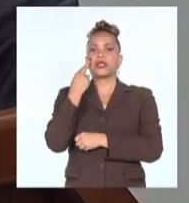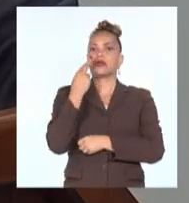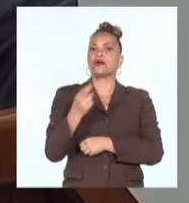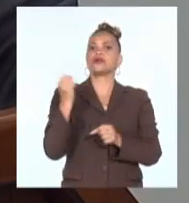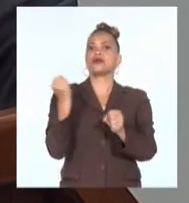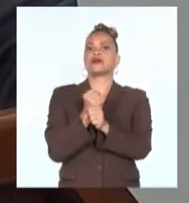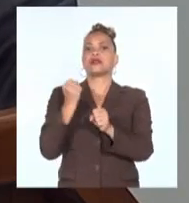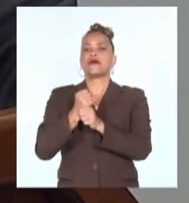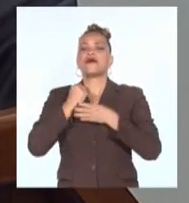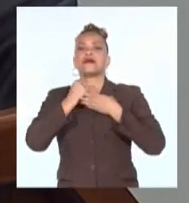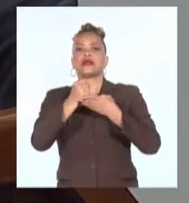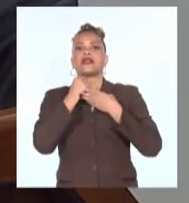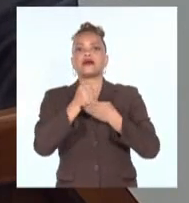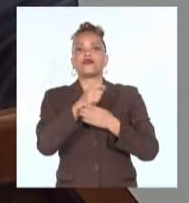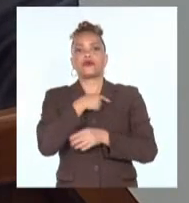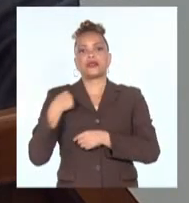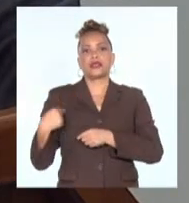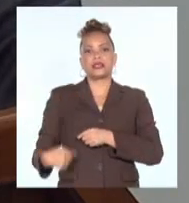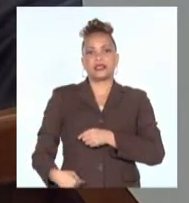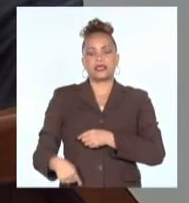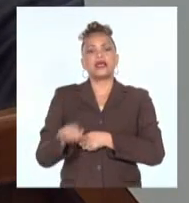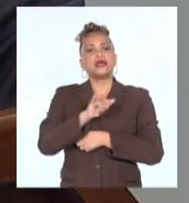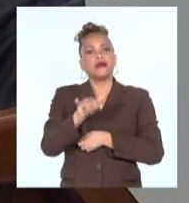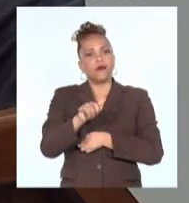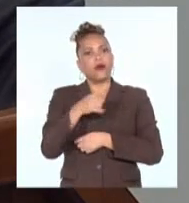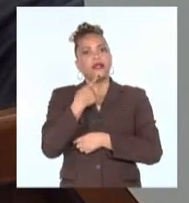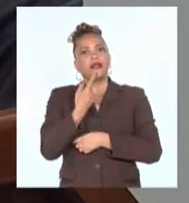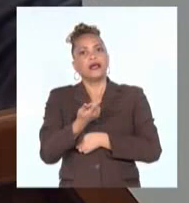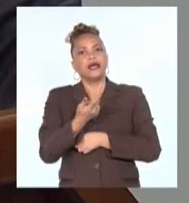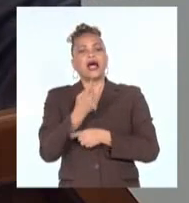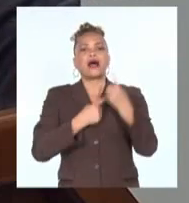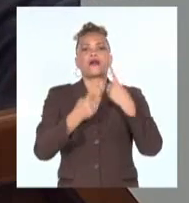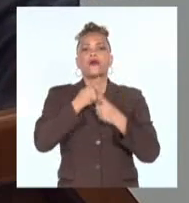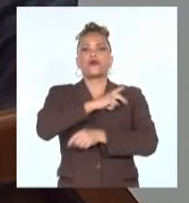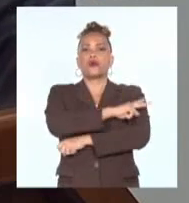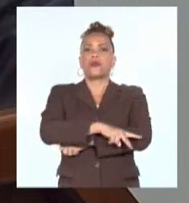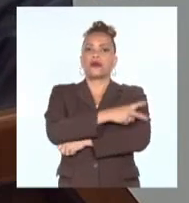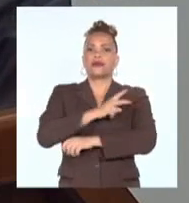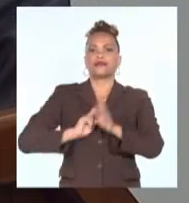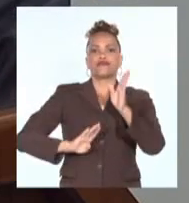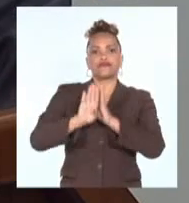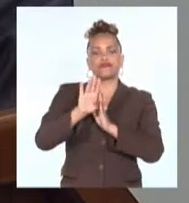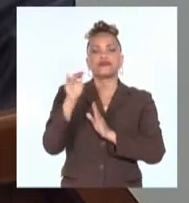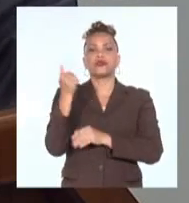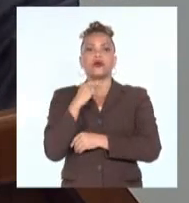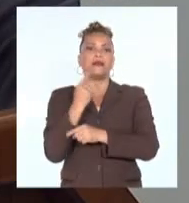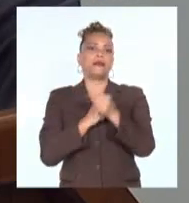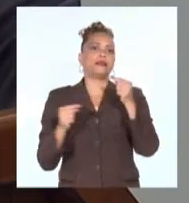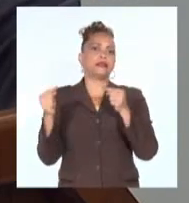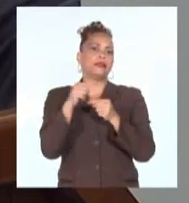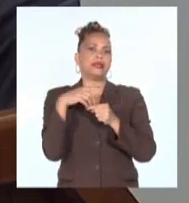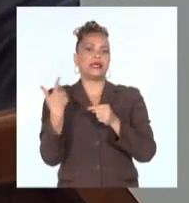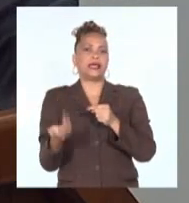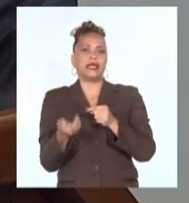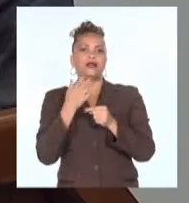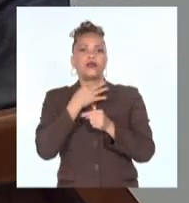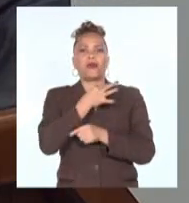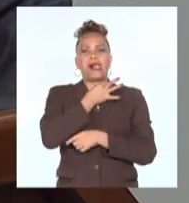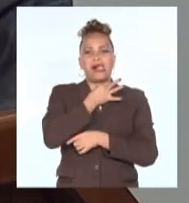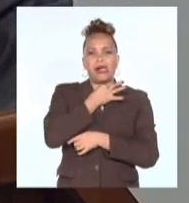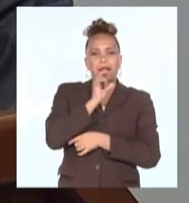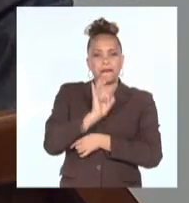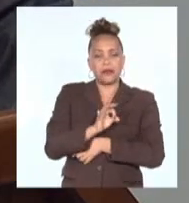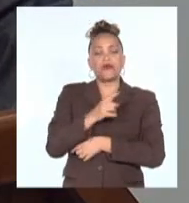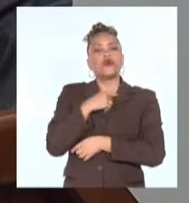la República de China-Taiwán, lo cual permite que distintos países en desarrollo, particularmente los más vulnerables,